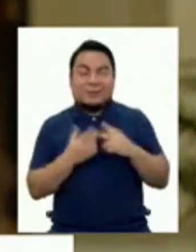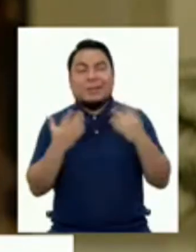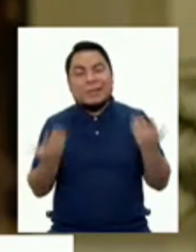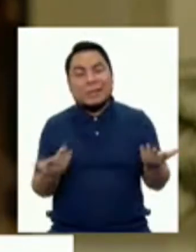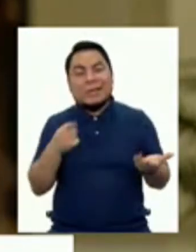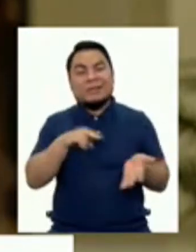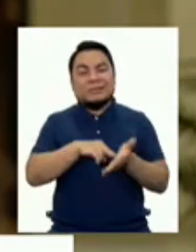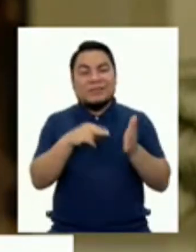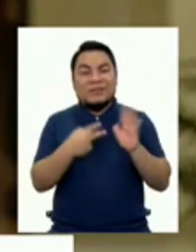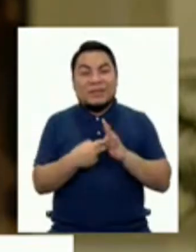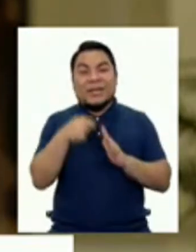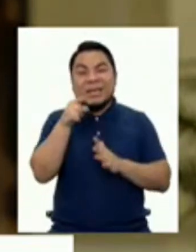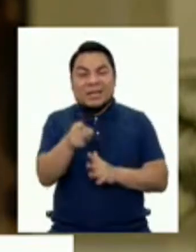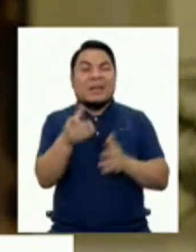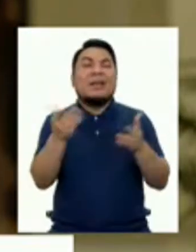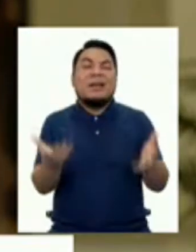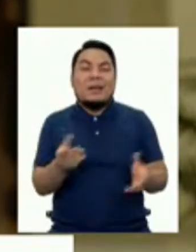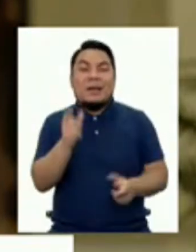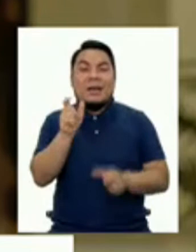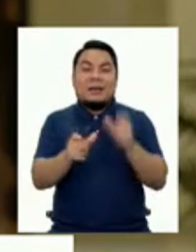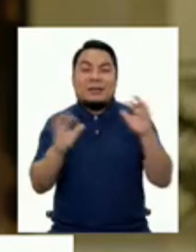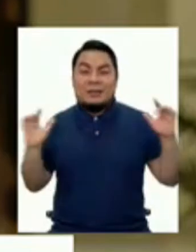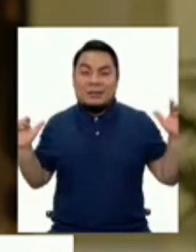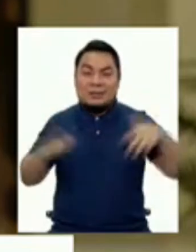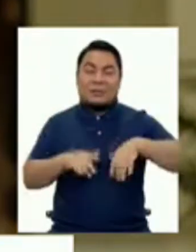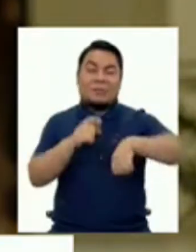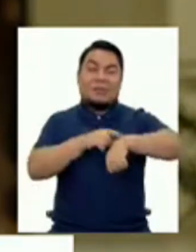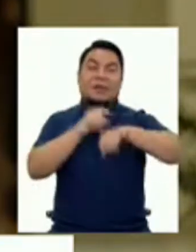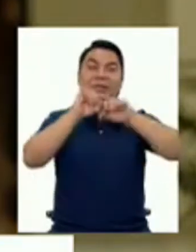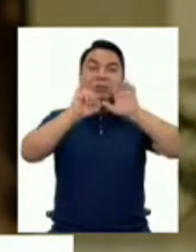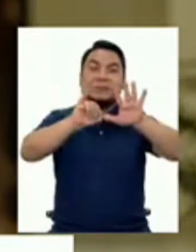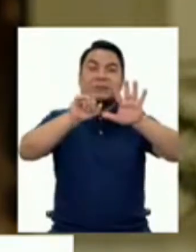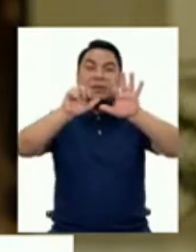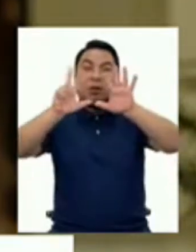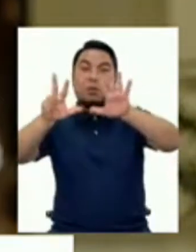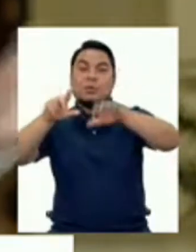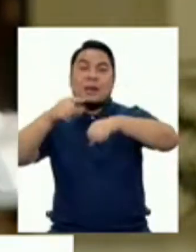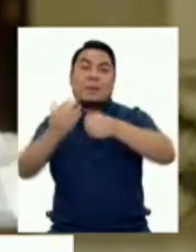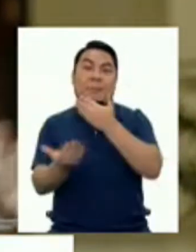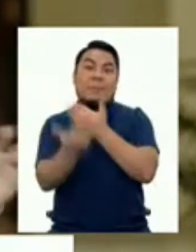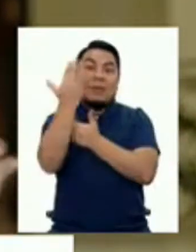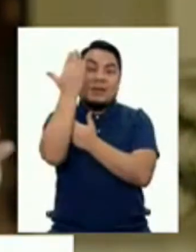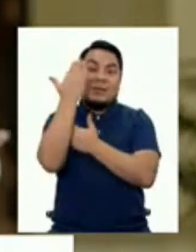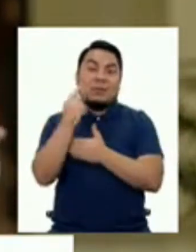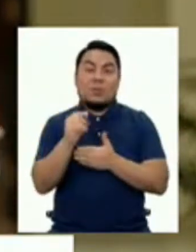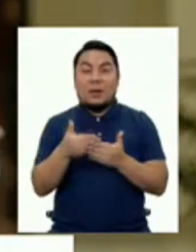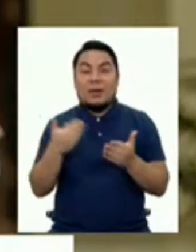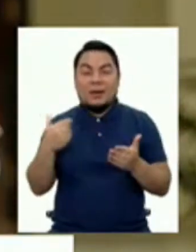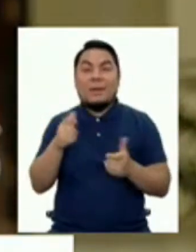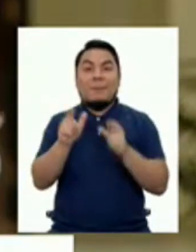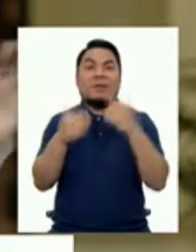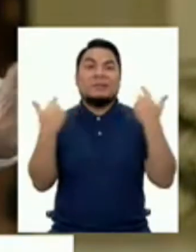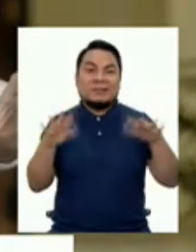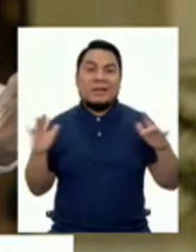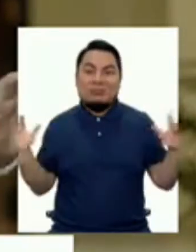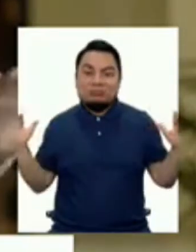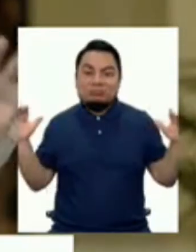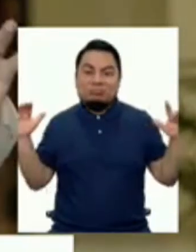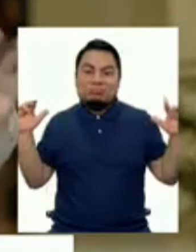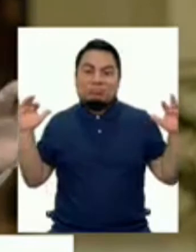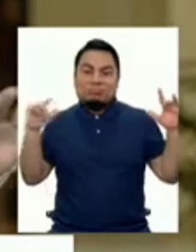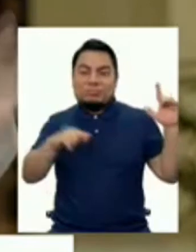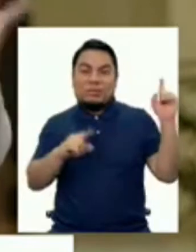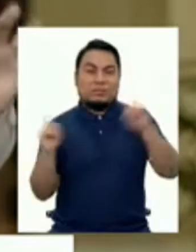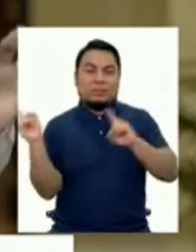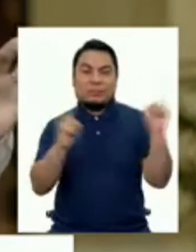quiere decir que entre 6 y 8 de la mañana y desde antes están